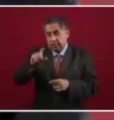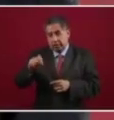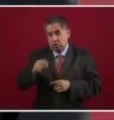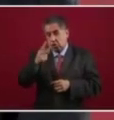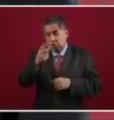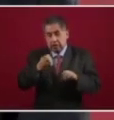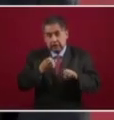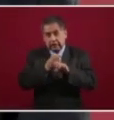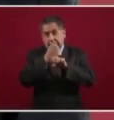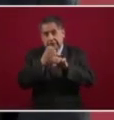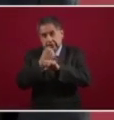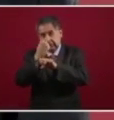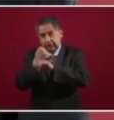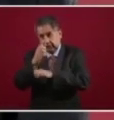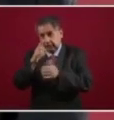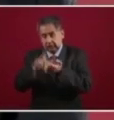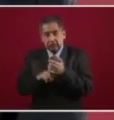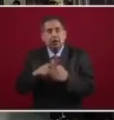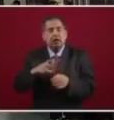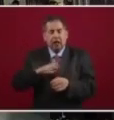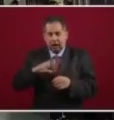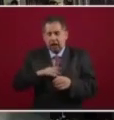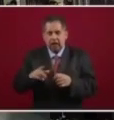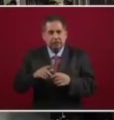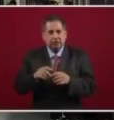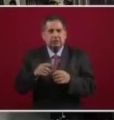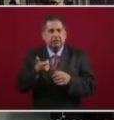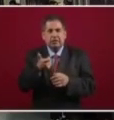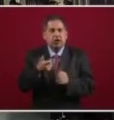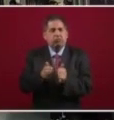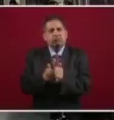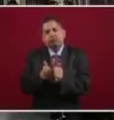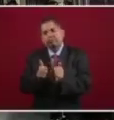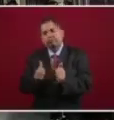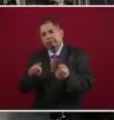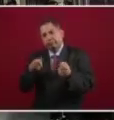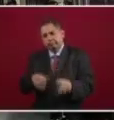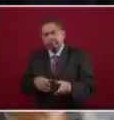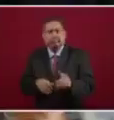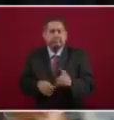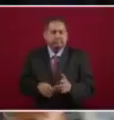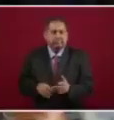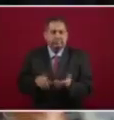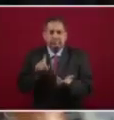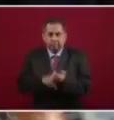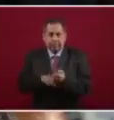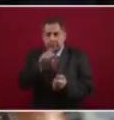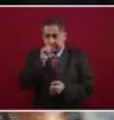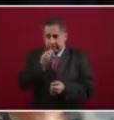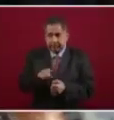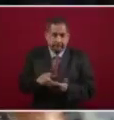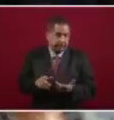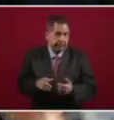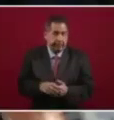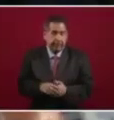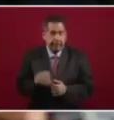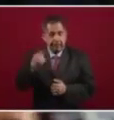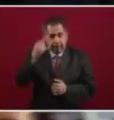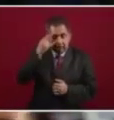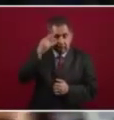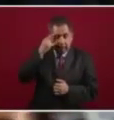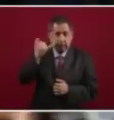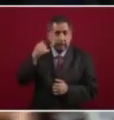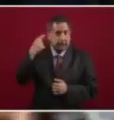estados hay desaceleración económica, entre ellos está Campeche